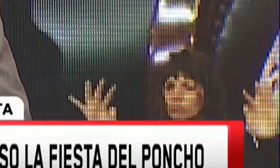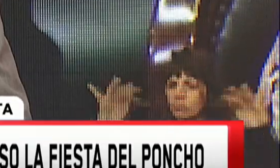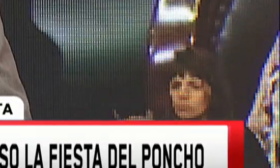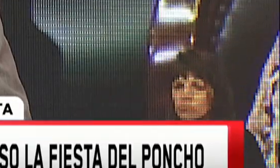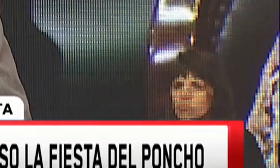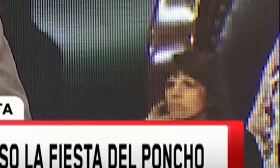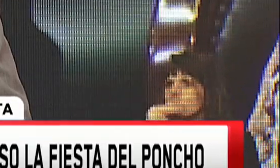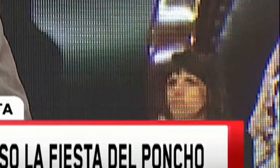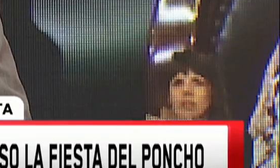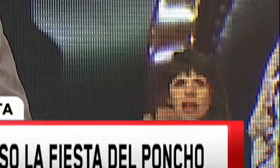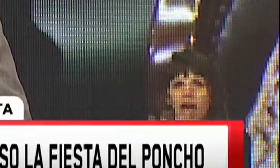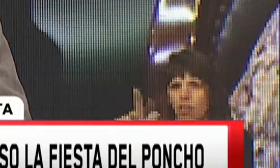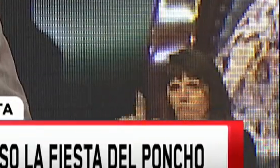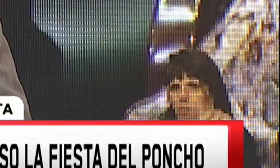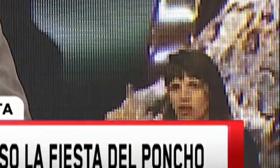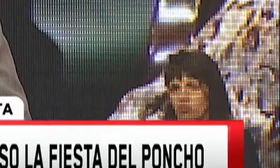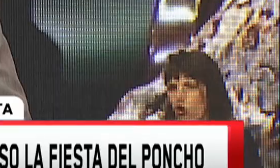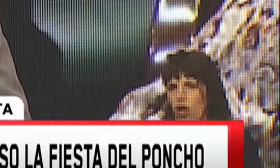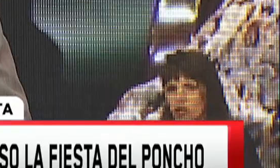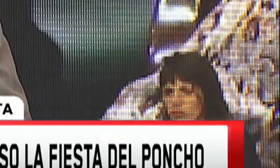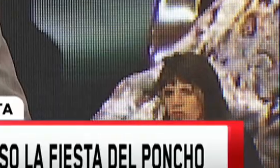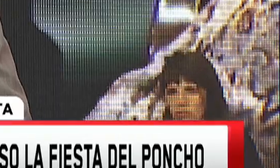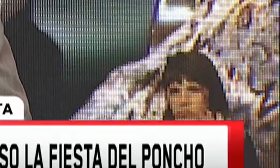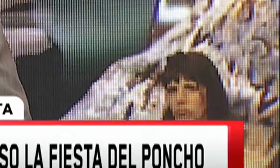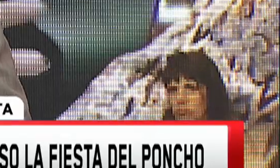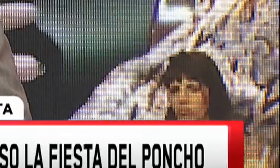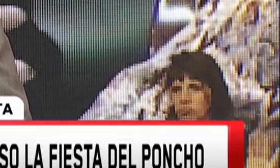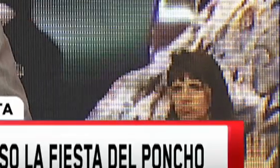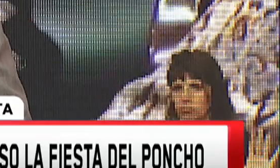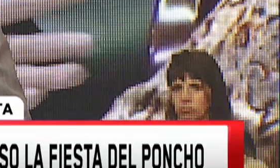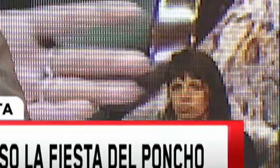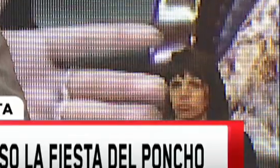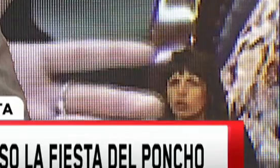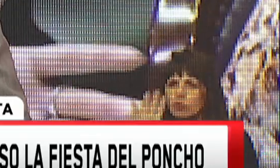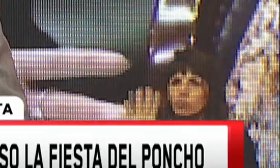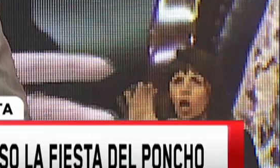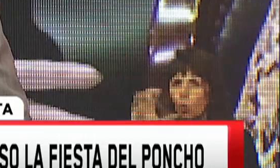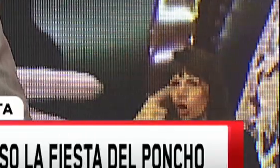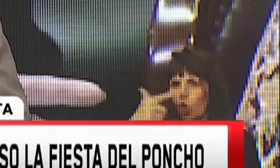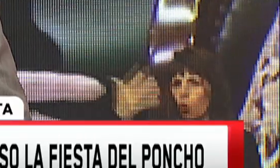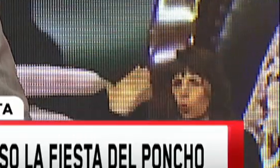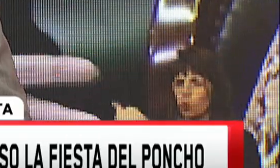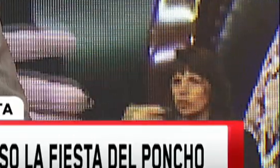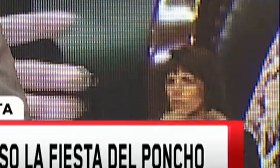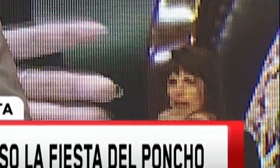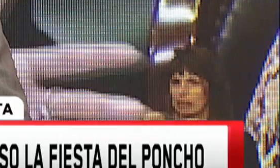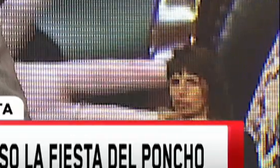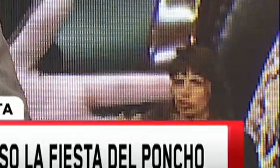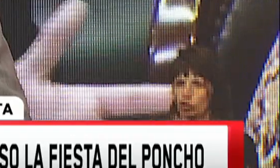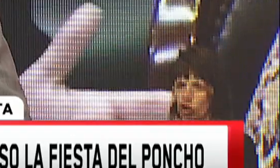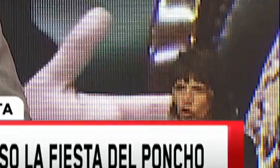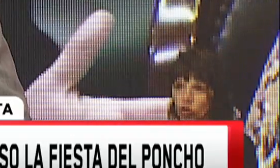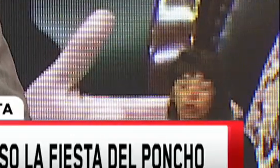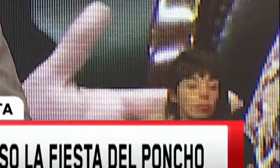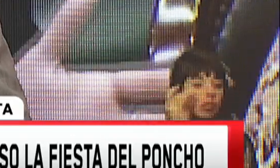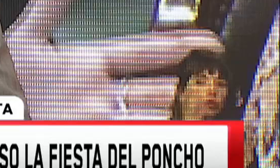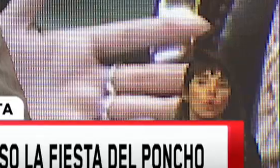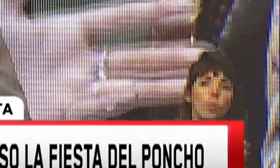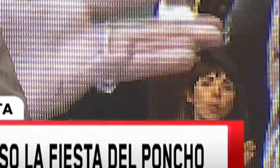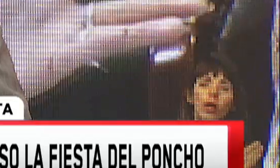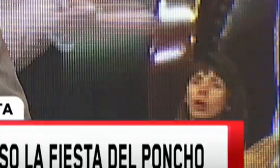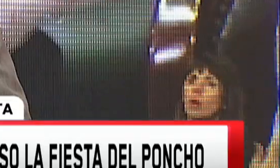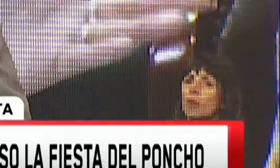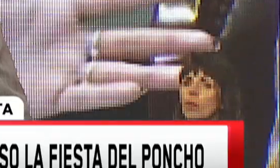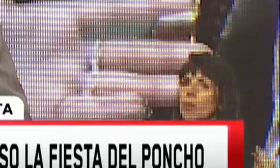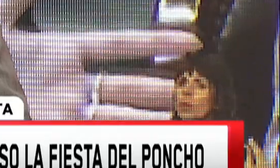los políticos. Cuando hay el Congreso lleno, te quiere que gente, como que va, las llenan los políticos cuando quieren ellos. ¿En